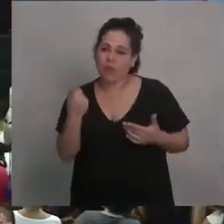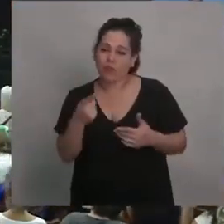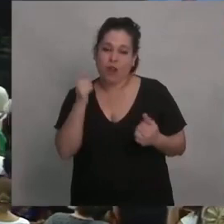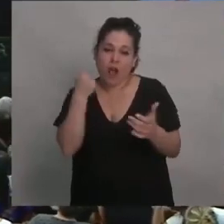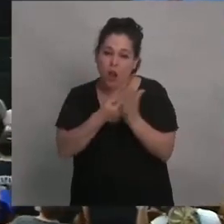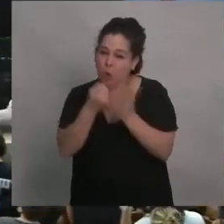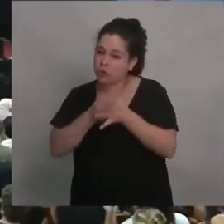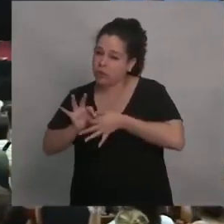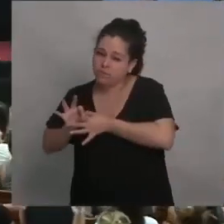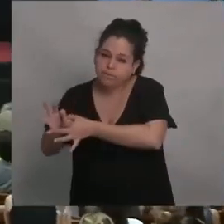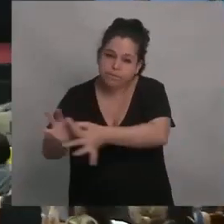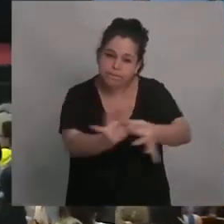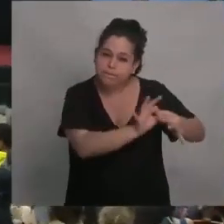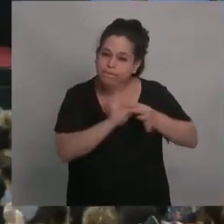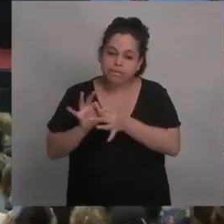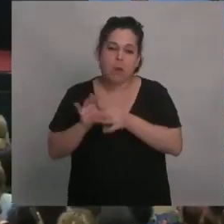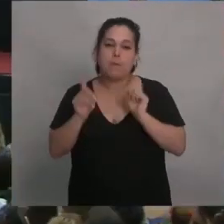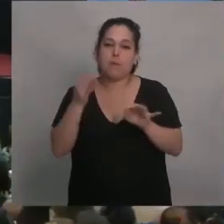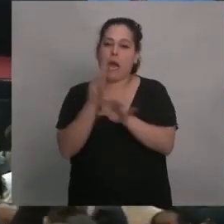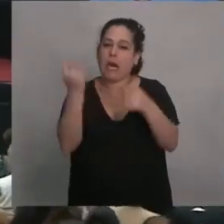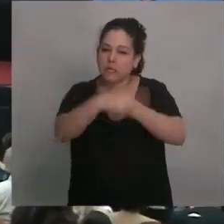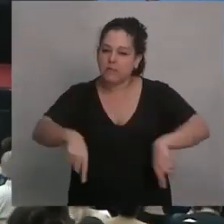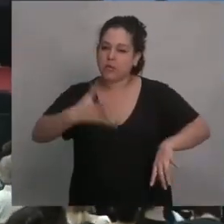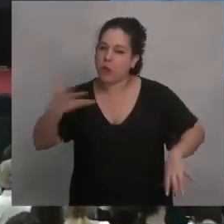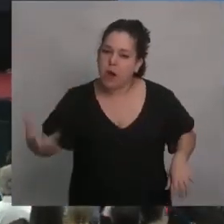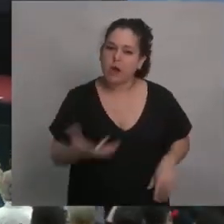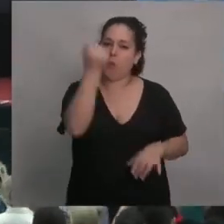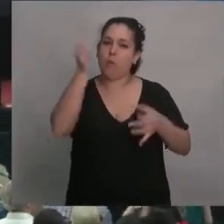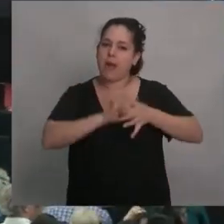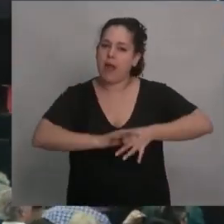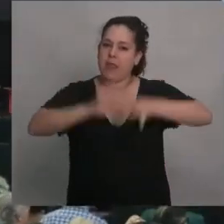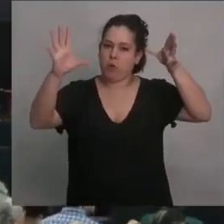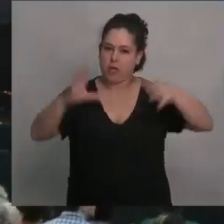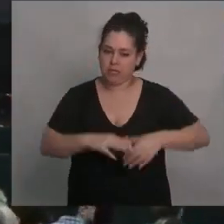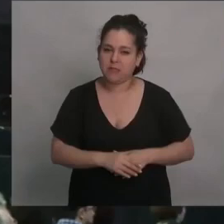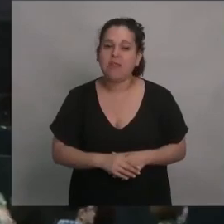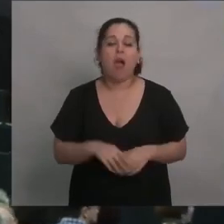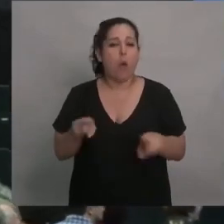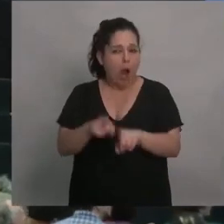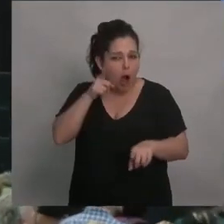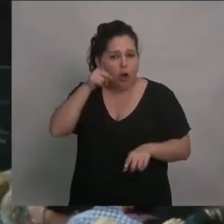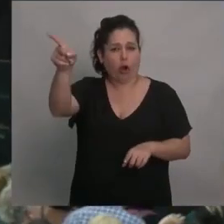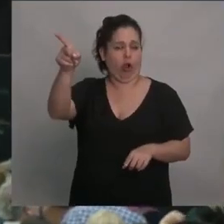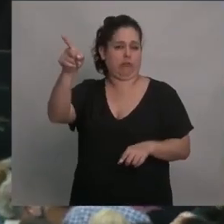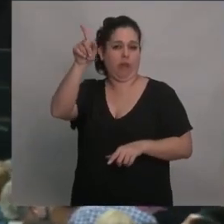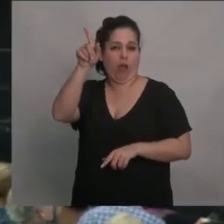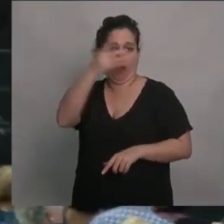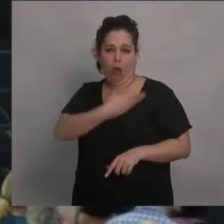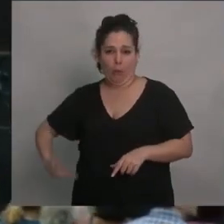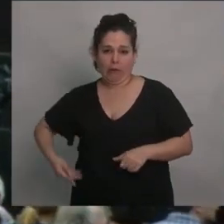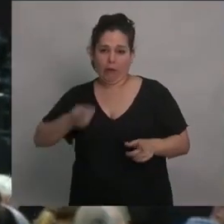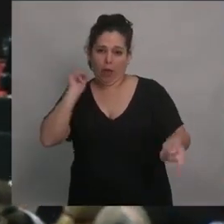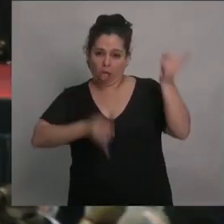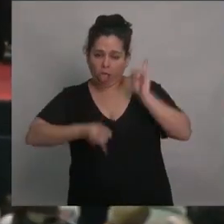articulada con esta cualificación y recuperación de la democracia, evitar de que los fascismos